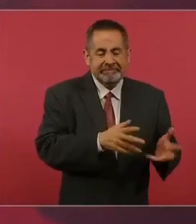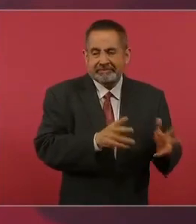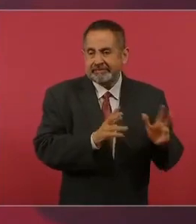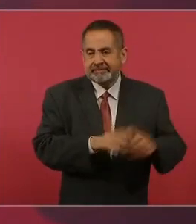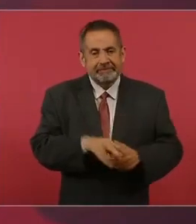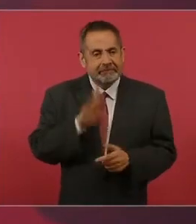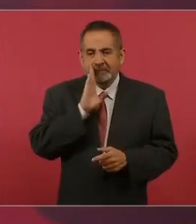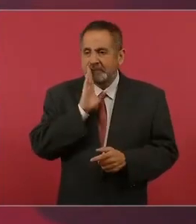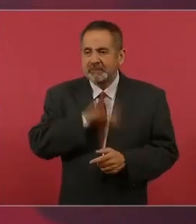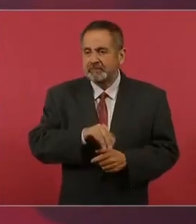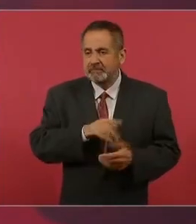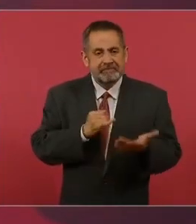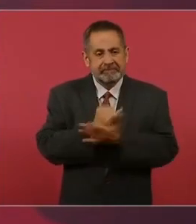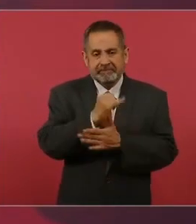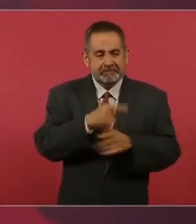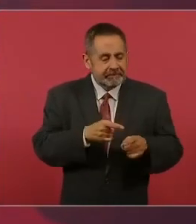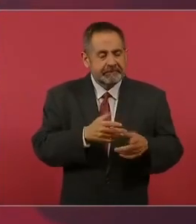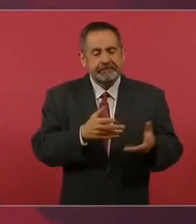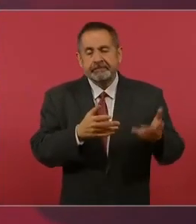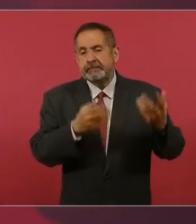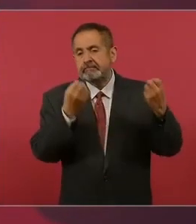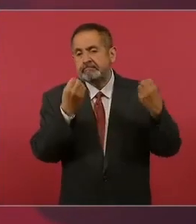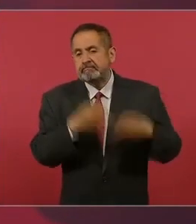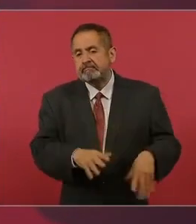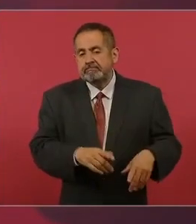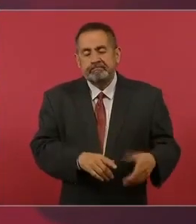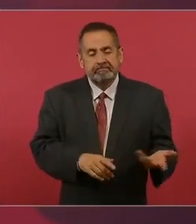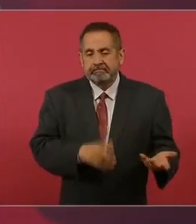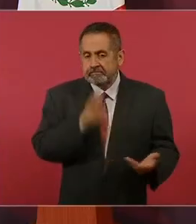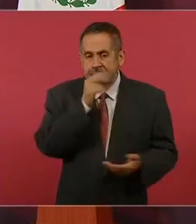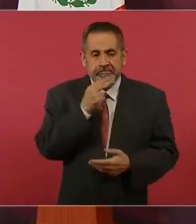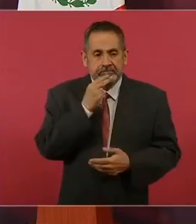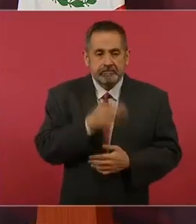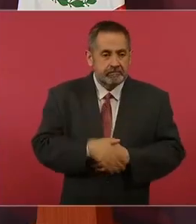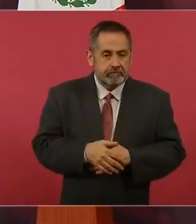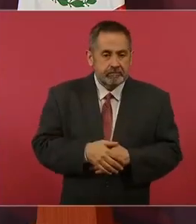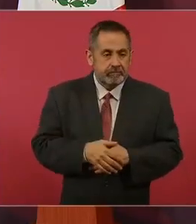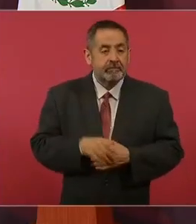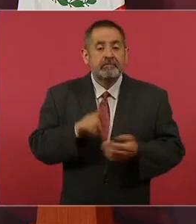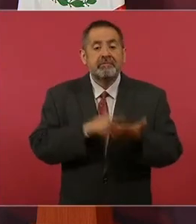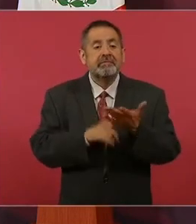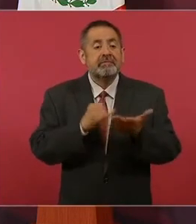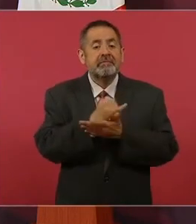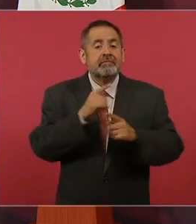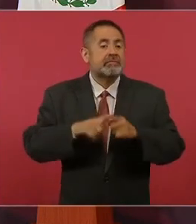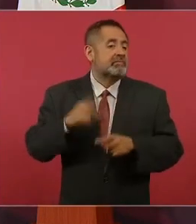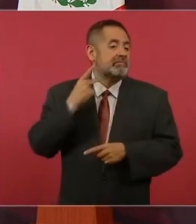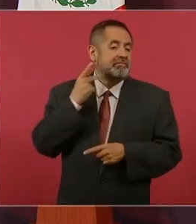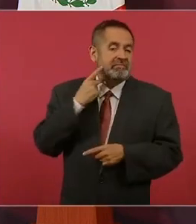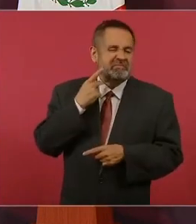Una muy mala decisión, no técnica, política.